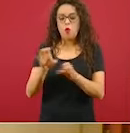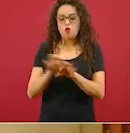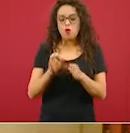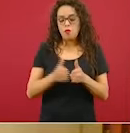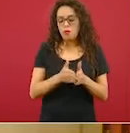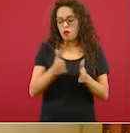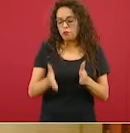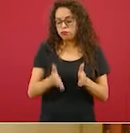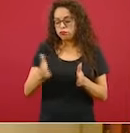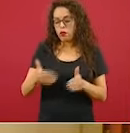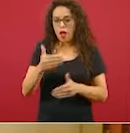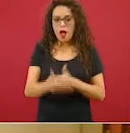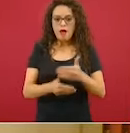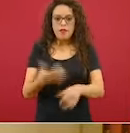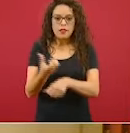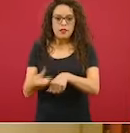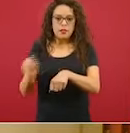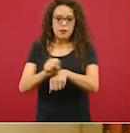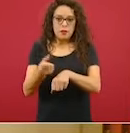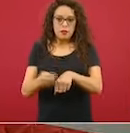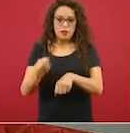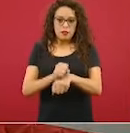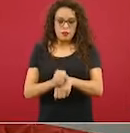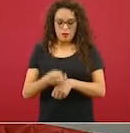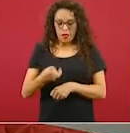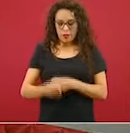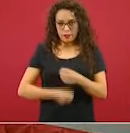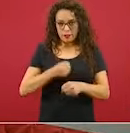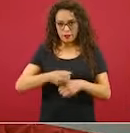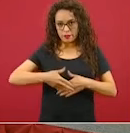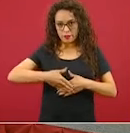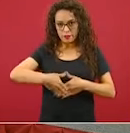semanas epidemiológicas del año. Veamos la siguiente.